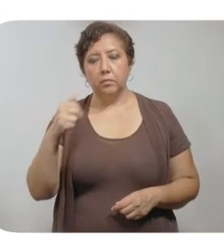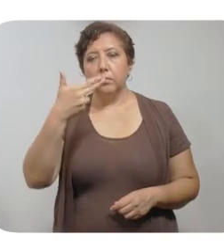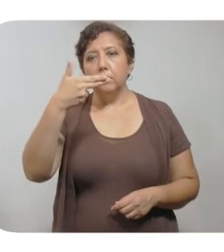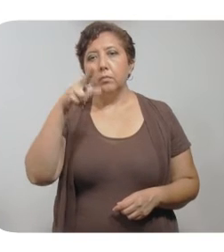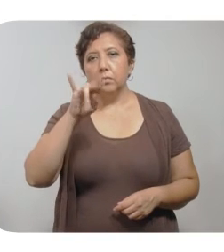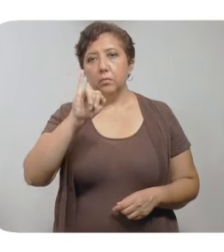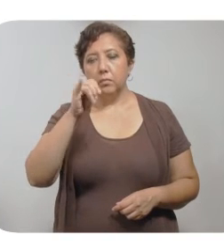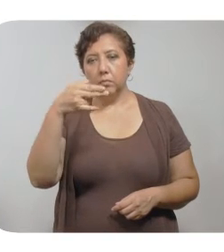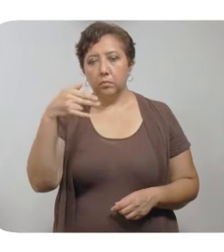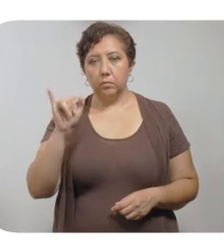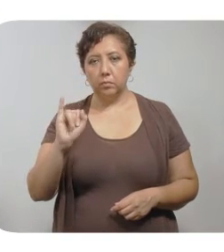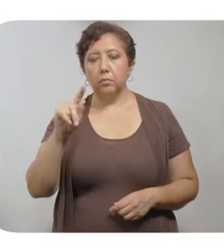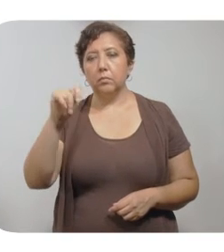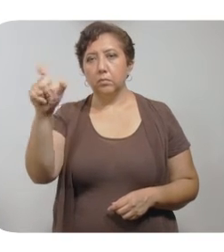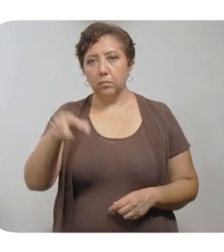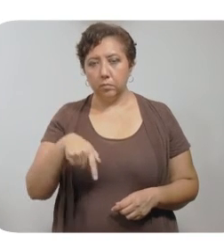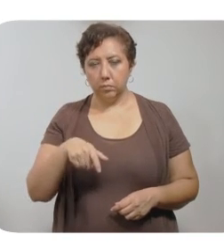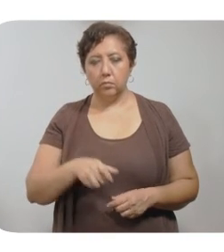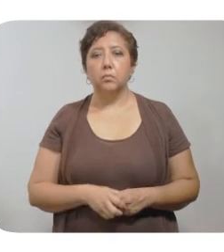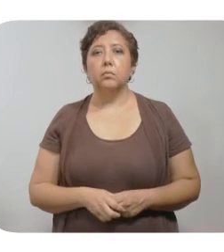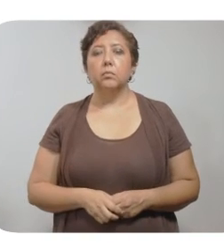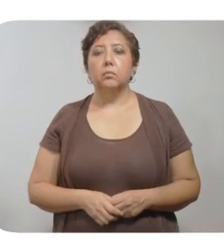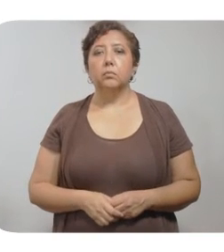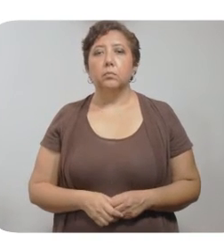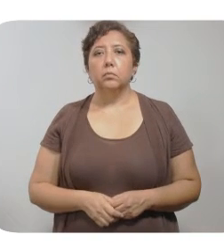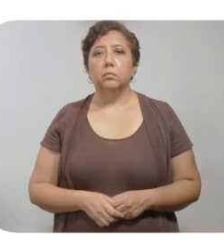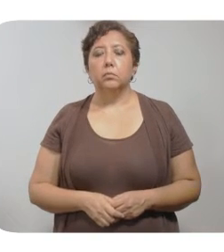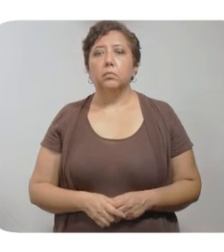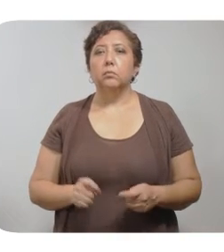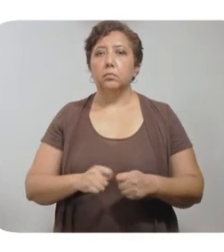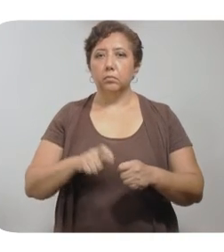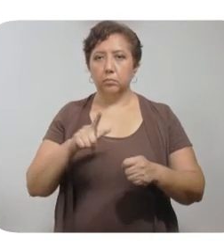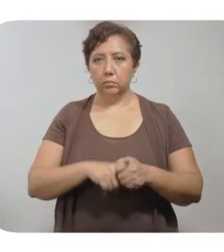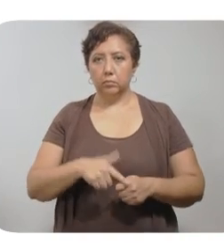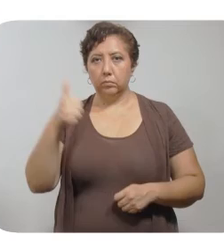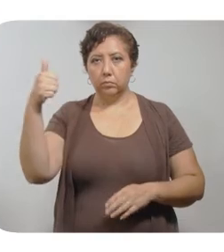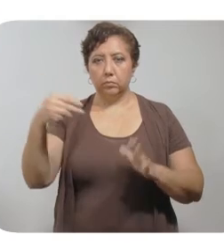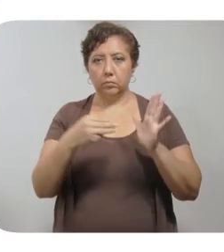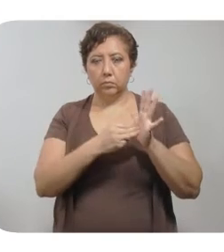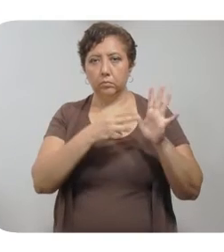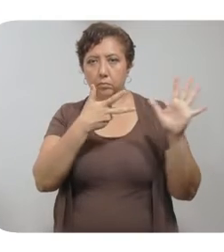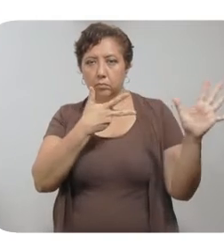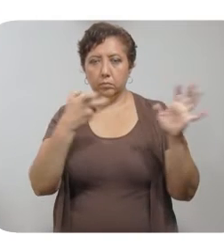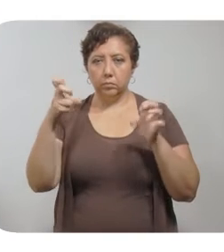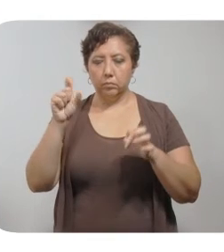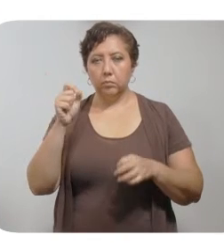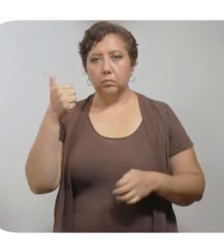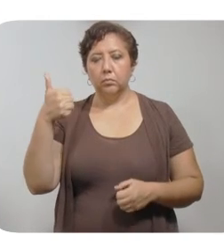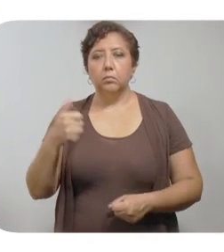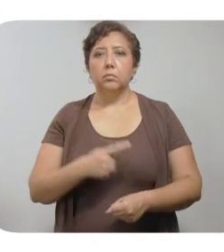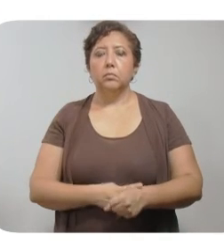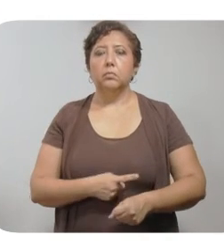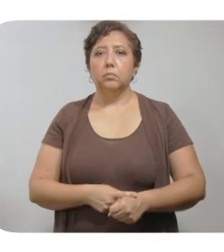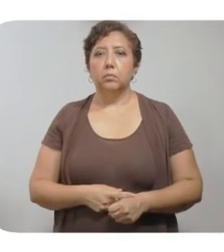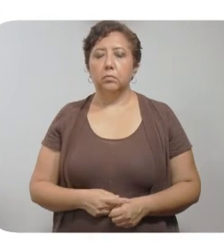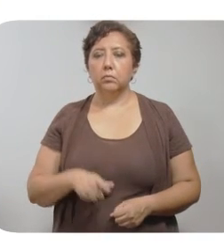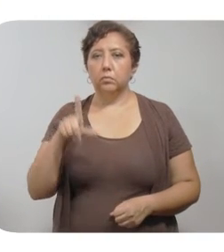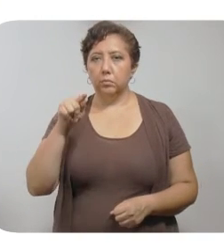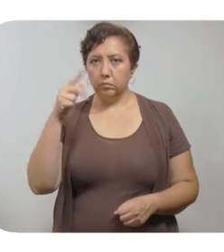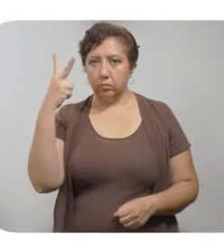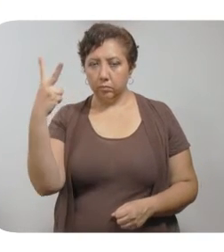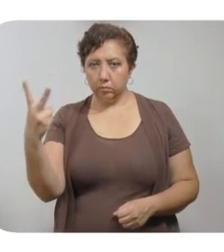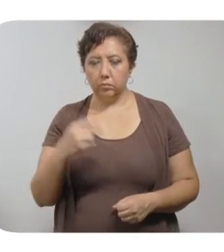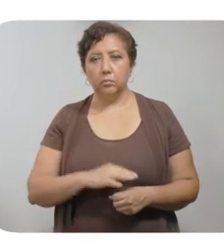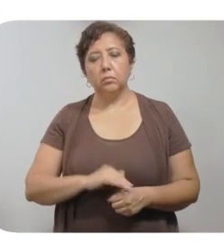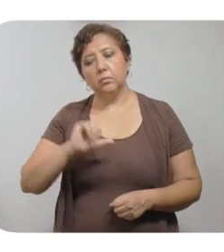Motul, Zacalum, Tecash y Tecom. En total, ya son 6.826 los casos positivos, 72 de